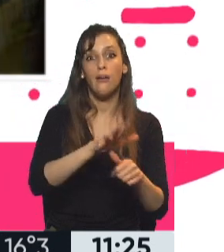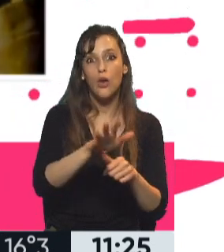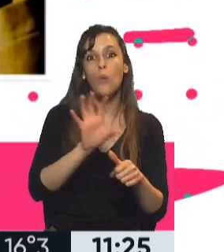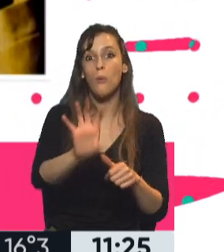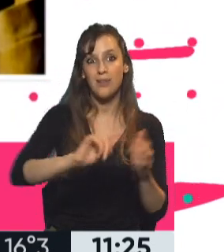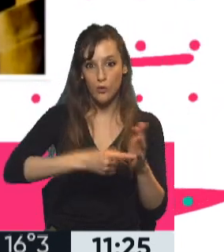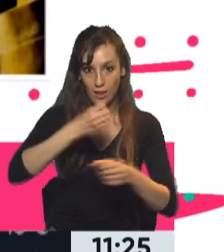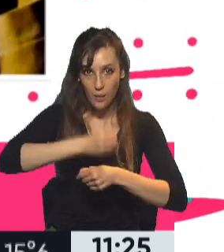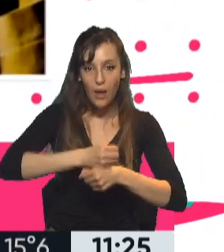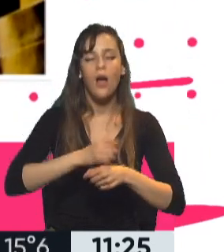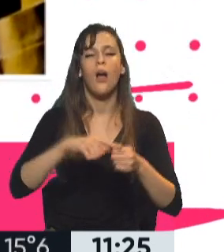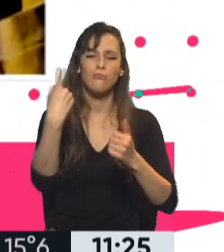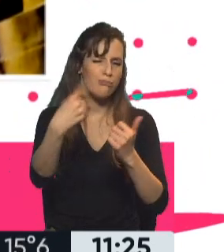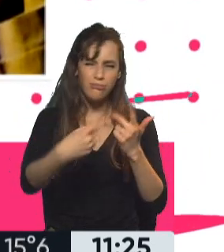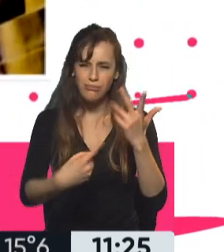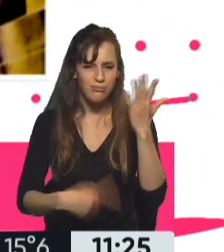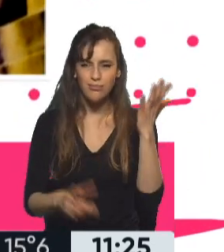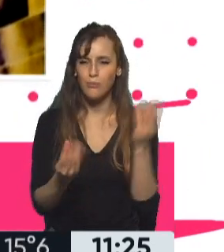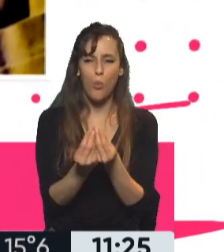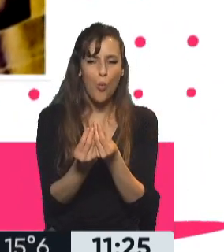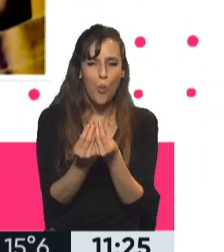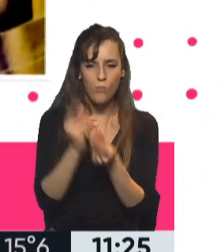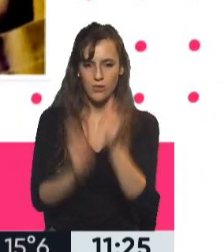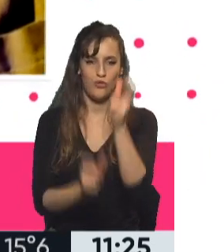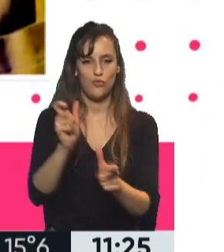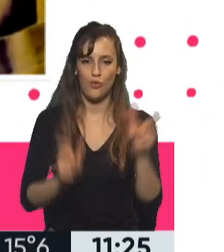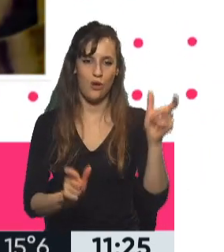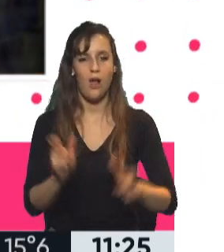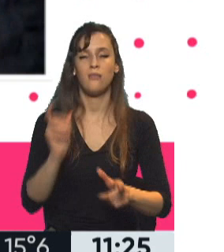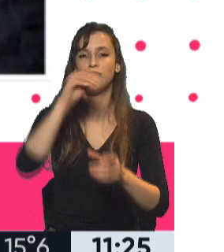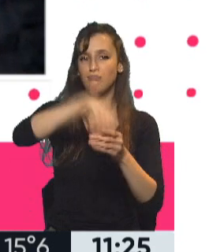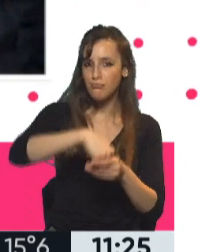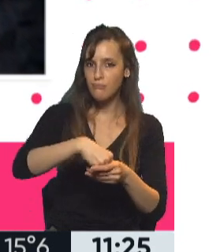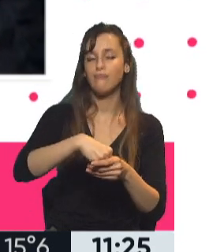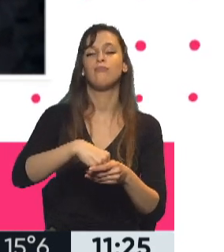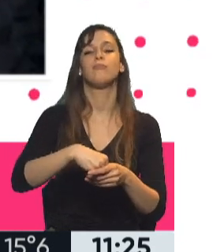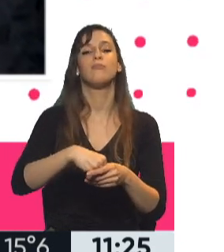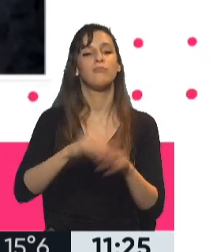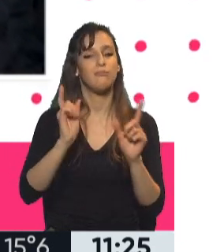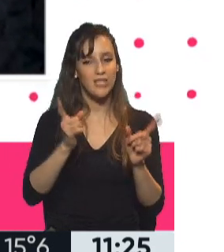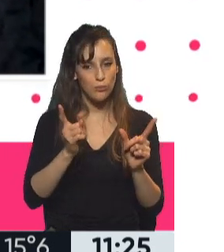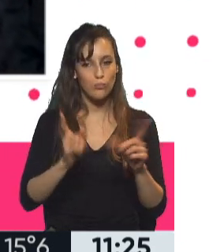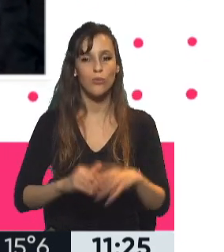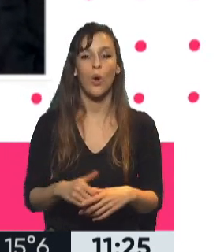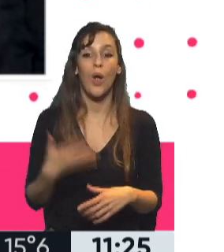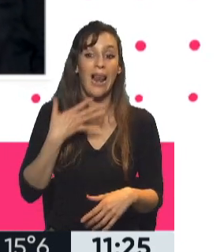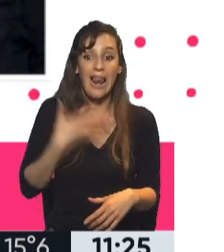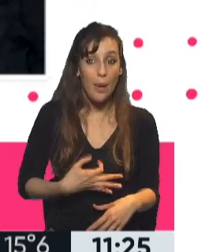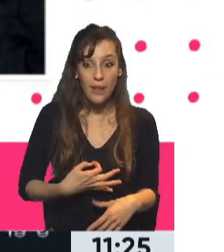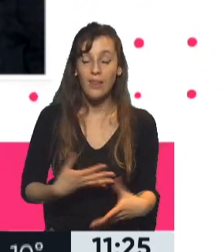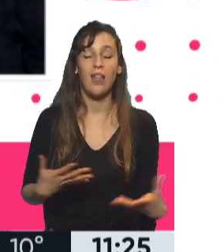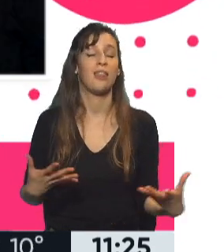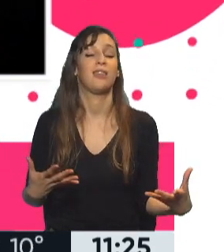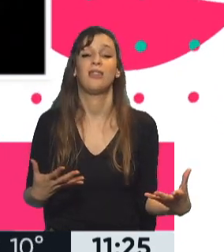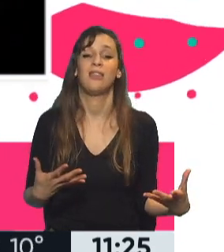Buenos Aires. Y hay, no sé, cantidad de gente que participa como mediadores, como presentadores. La verdad,